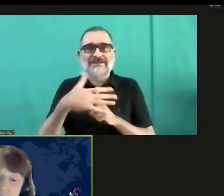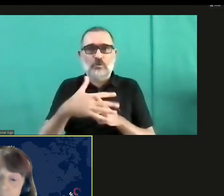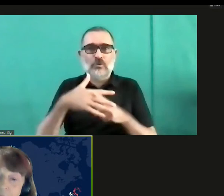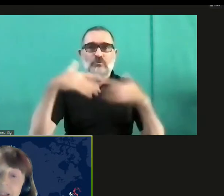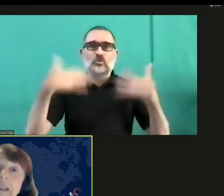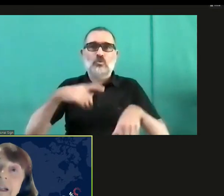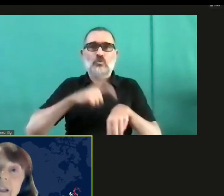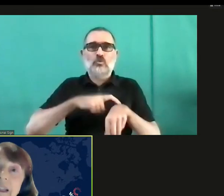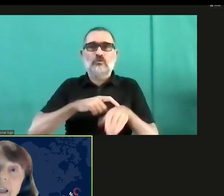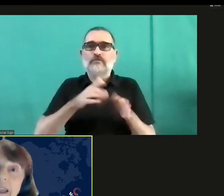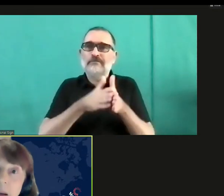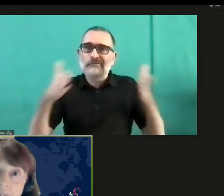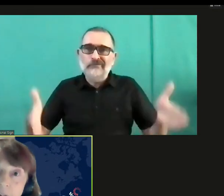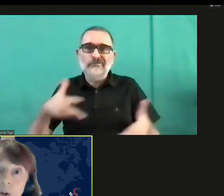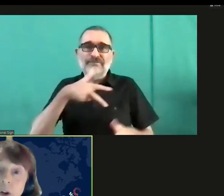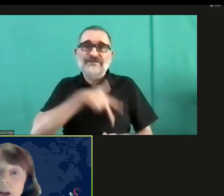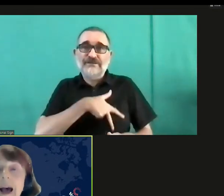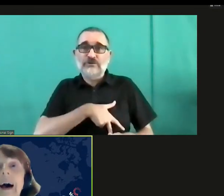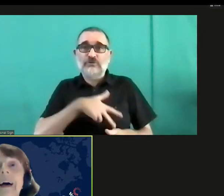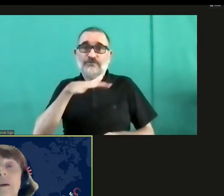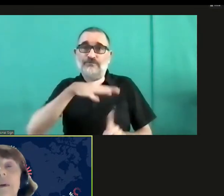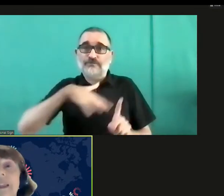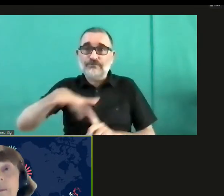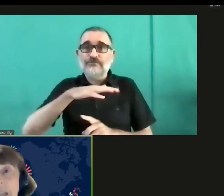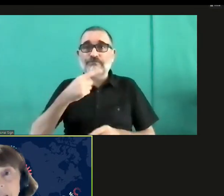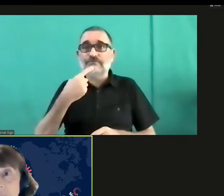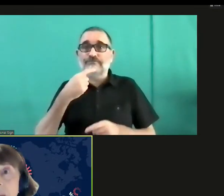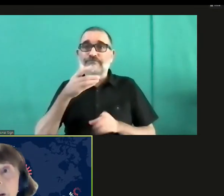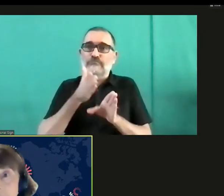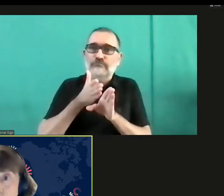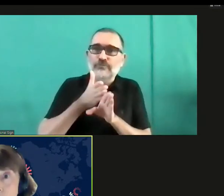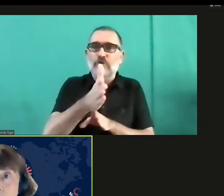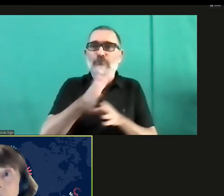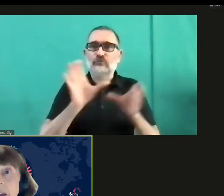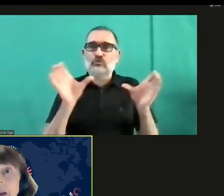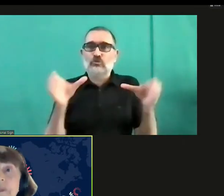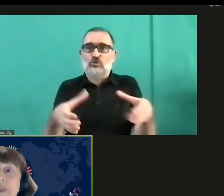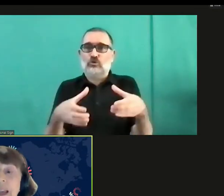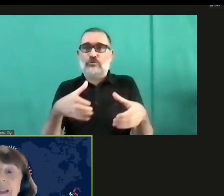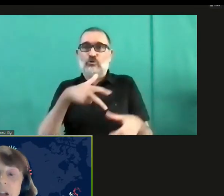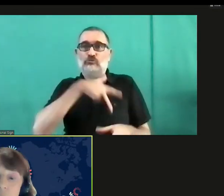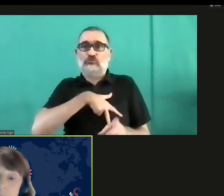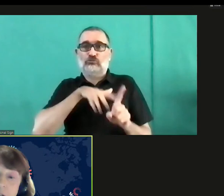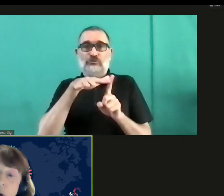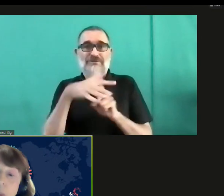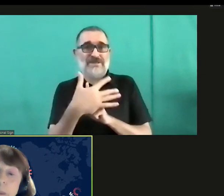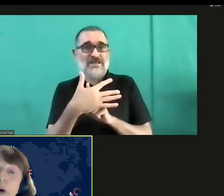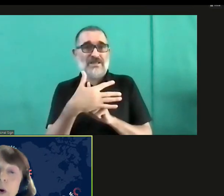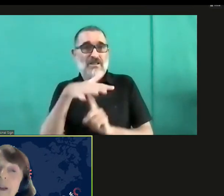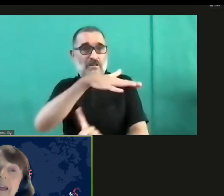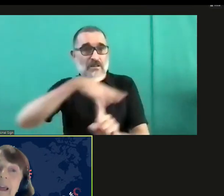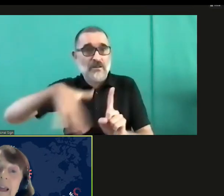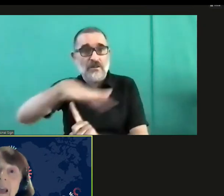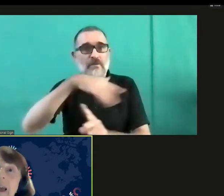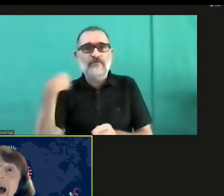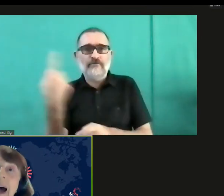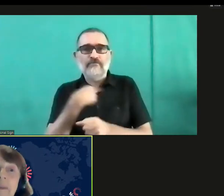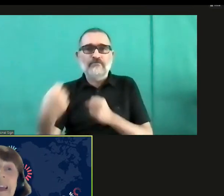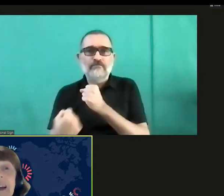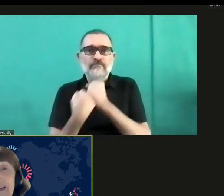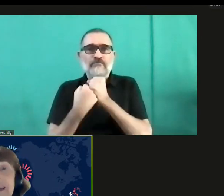todas las estrategias de tabaco a través de ambientes libres de humo digo esto porque